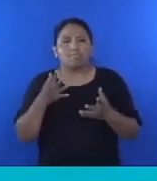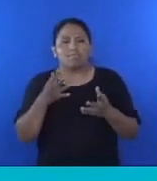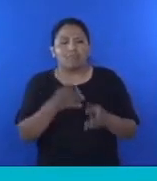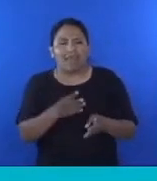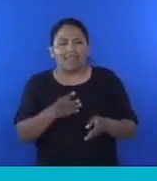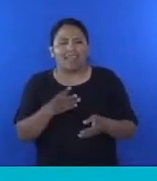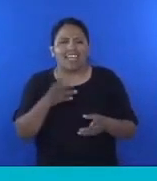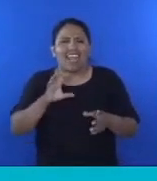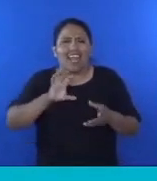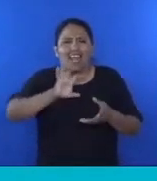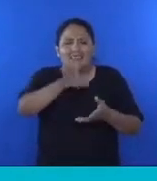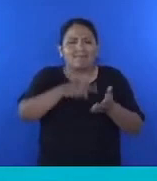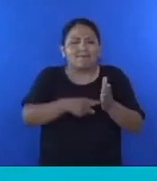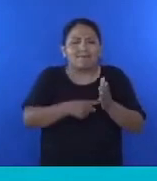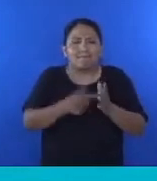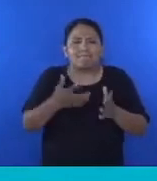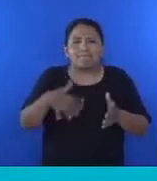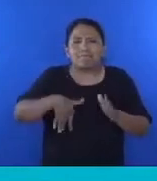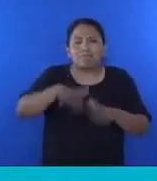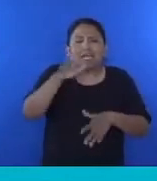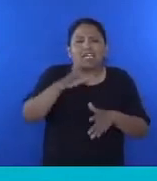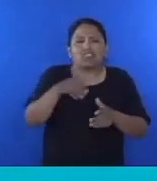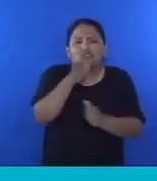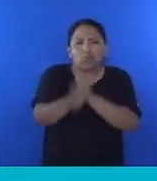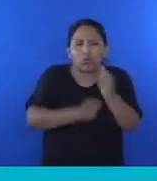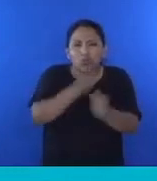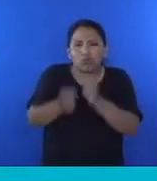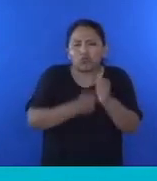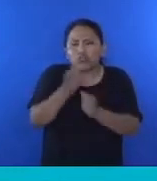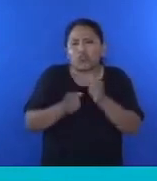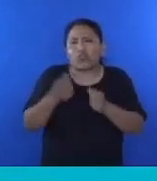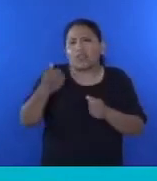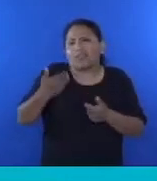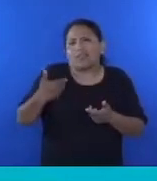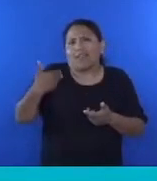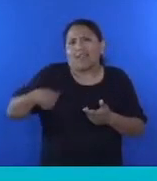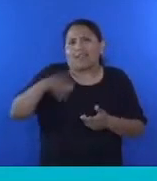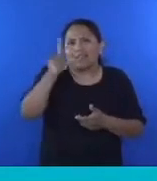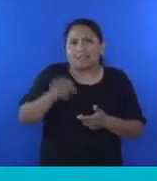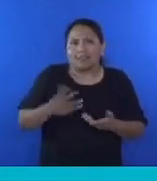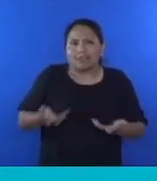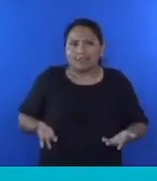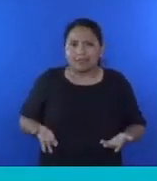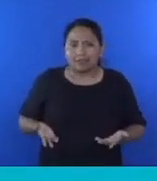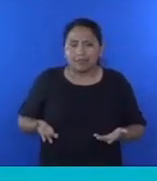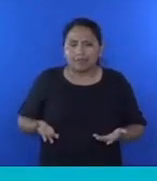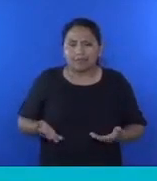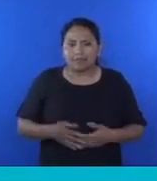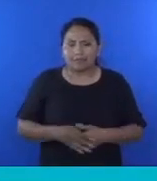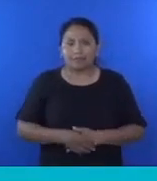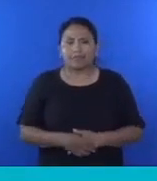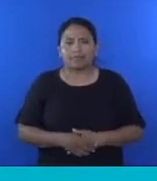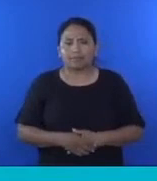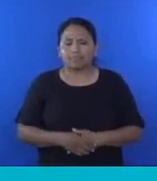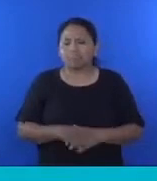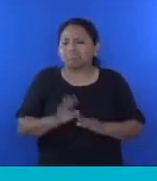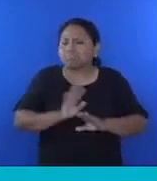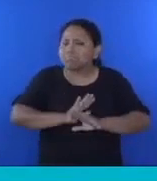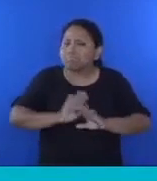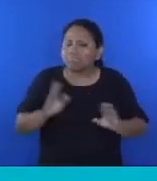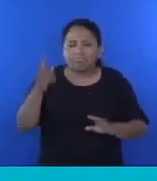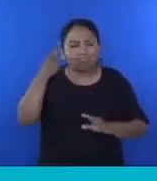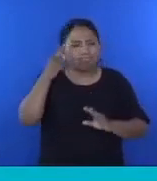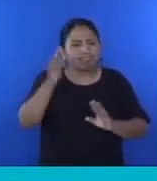al distrito más populoso y de mayor nivel productivo de todo el territorio nacional. Nos